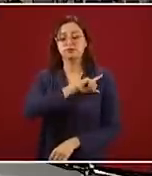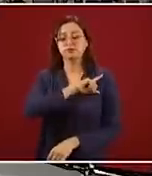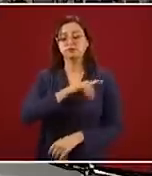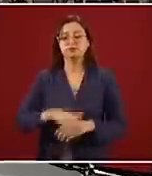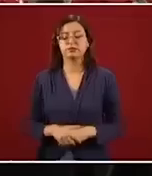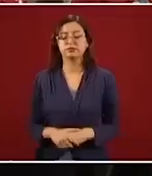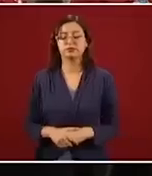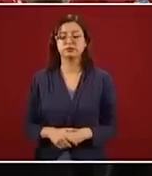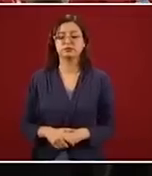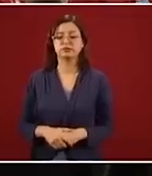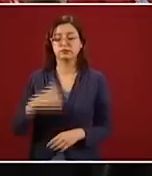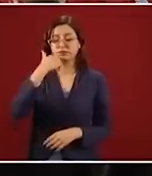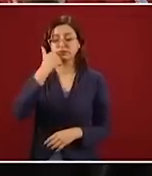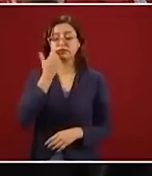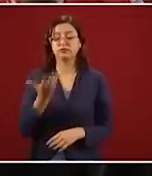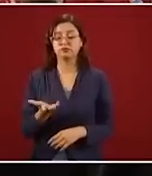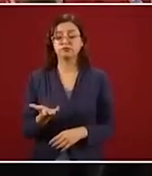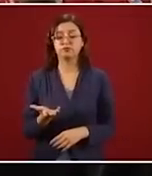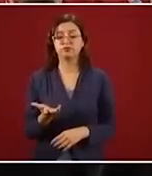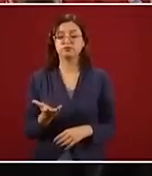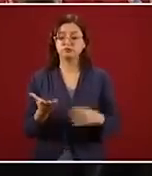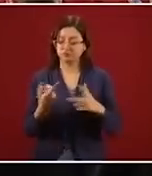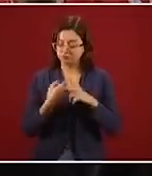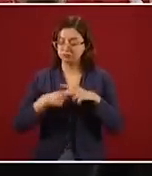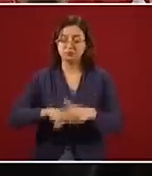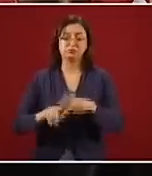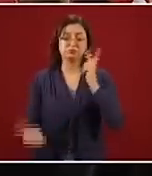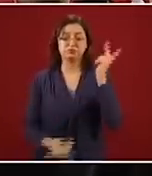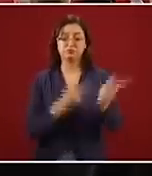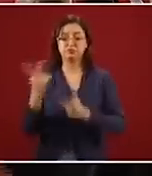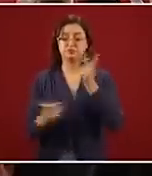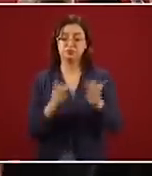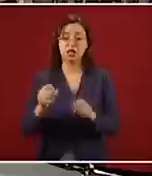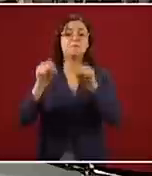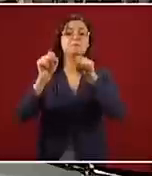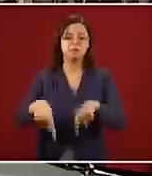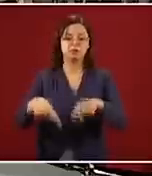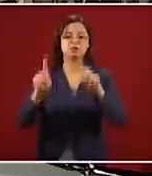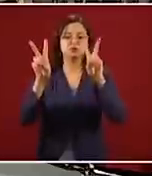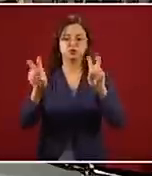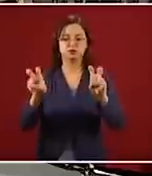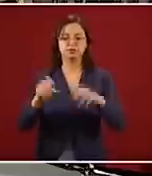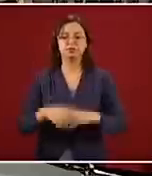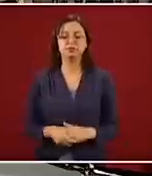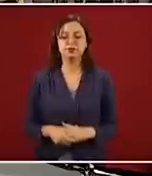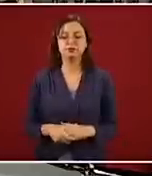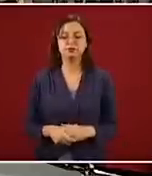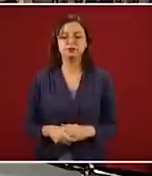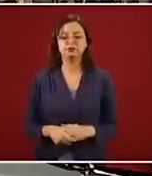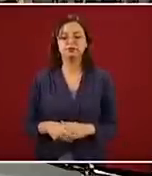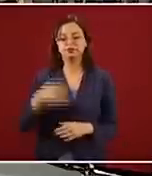Si les parece, abrimos sobre el tema. La